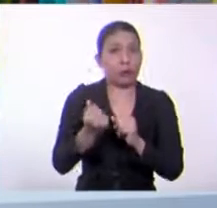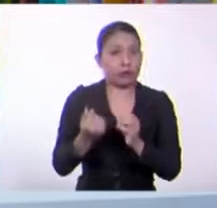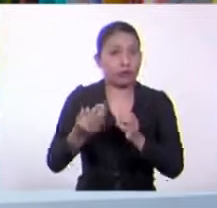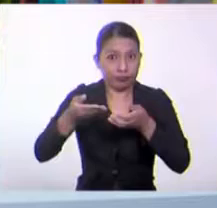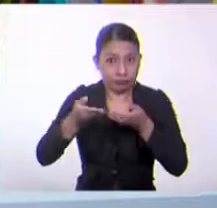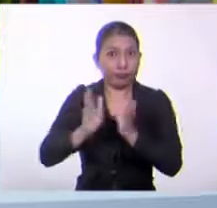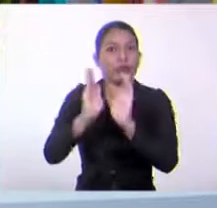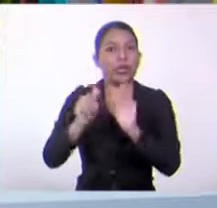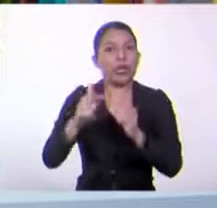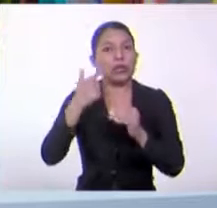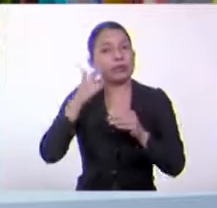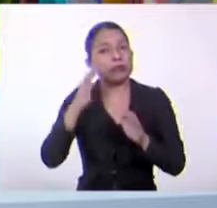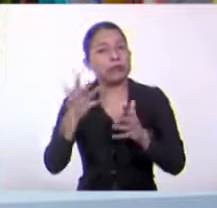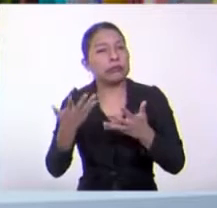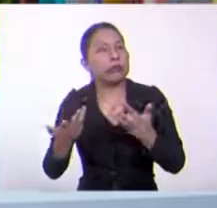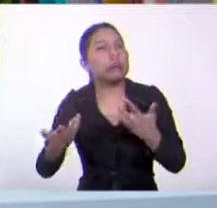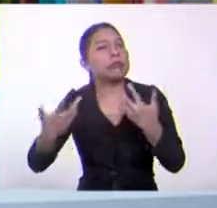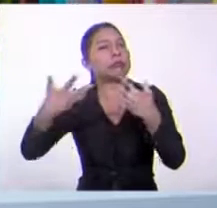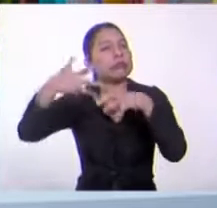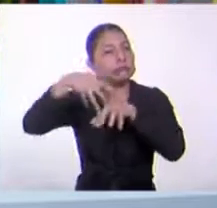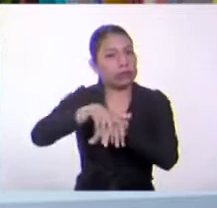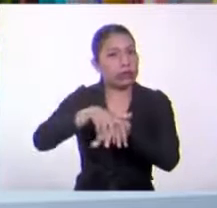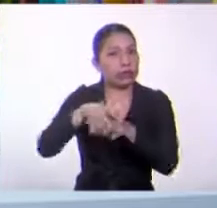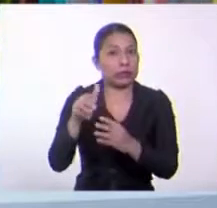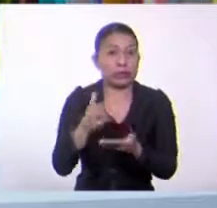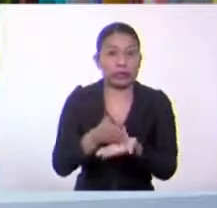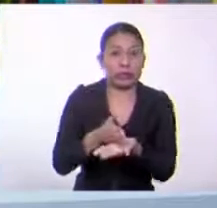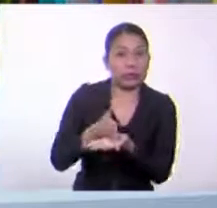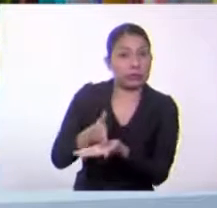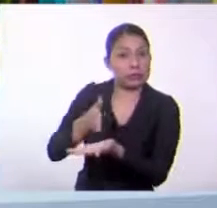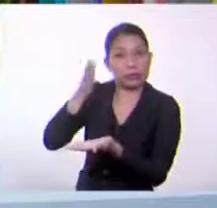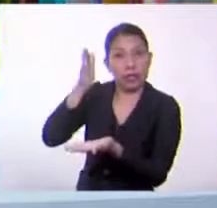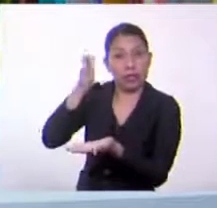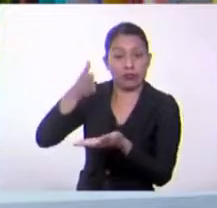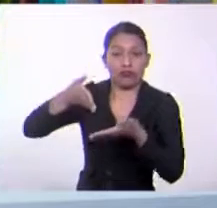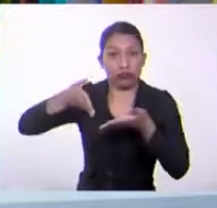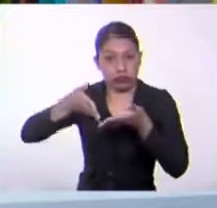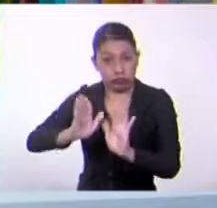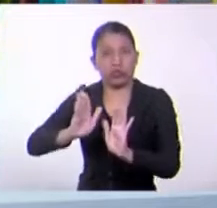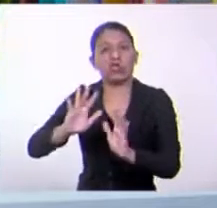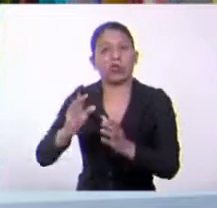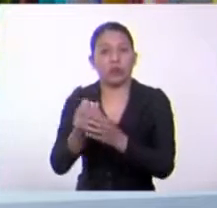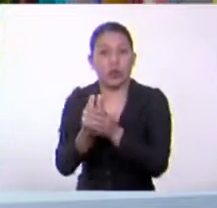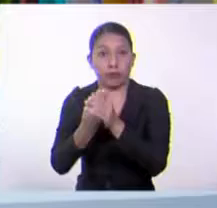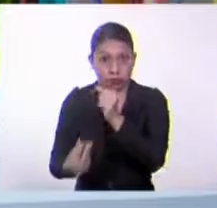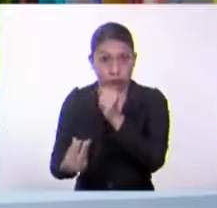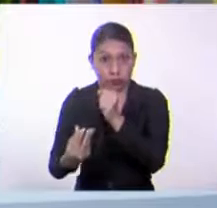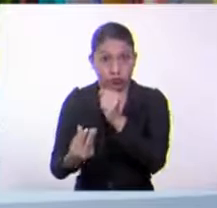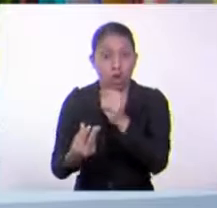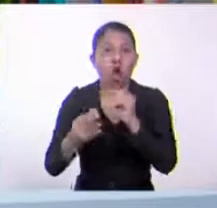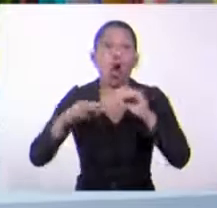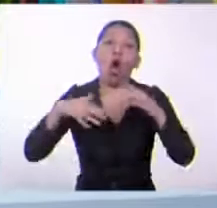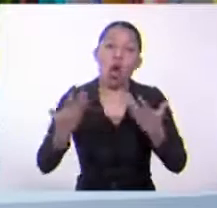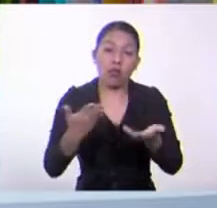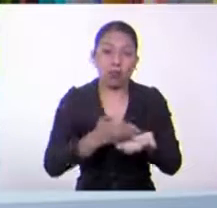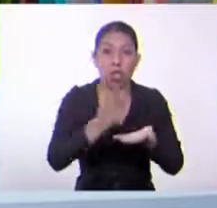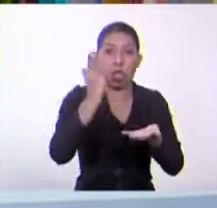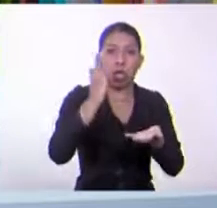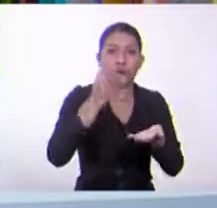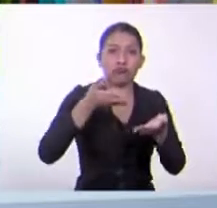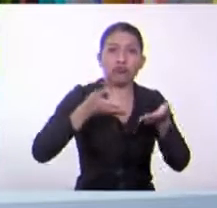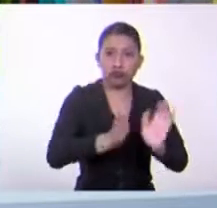como una combinación entre la reproducción de los vivíparos con los